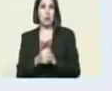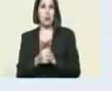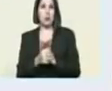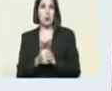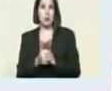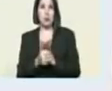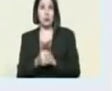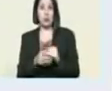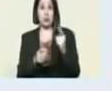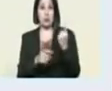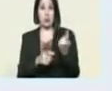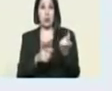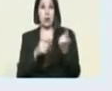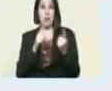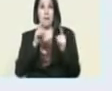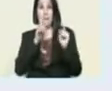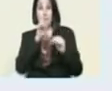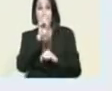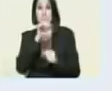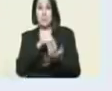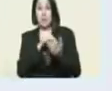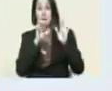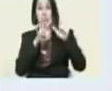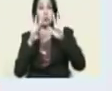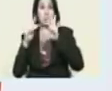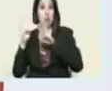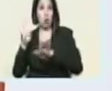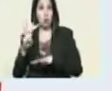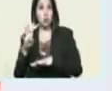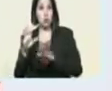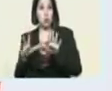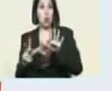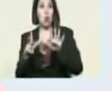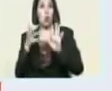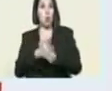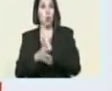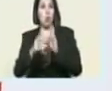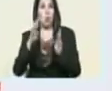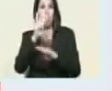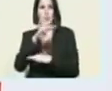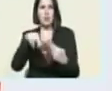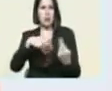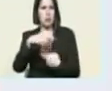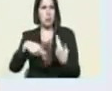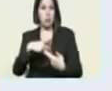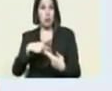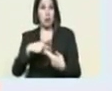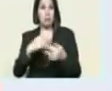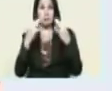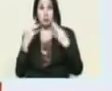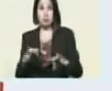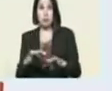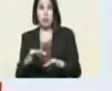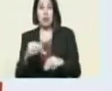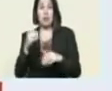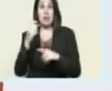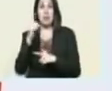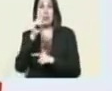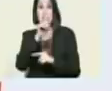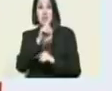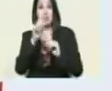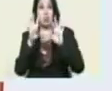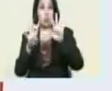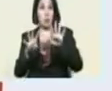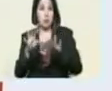mira, 1998, Cuarta República. Estaba a punto de llegar la revolución, estaba pensionado el